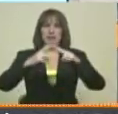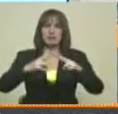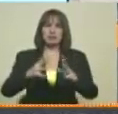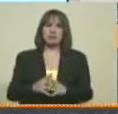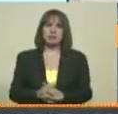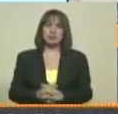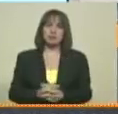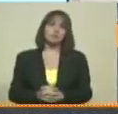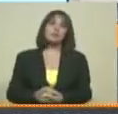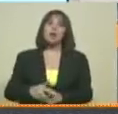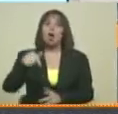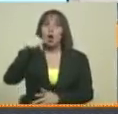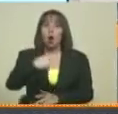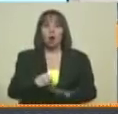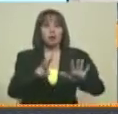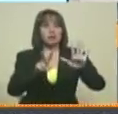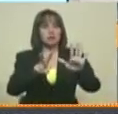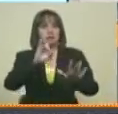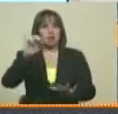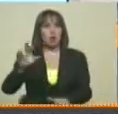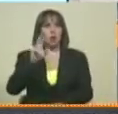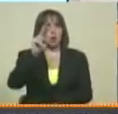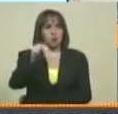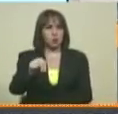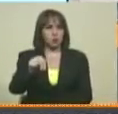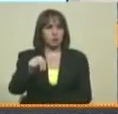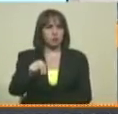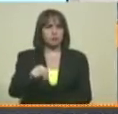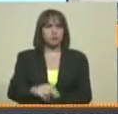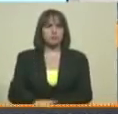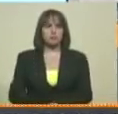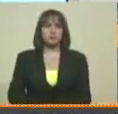Hoy estamos a 7 de junio.